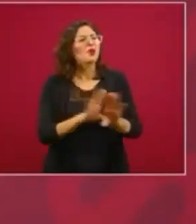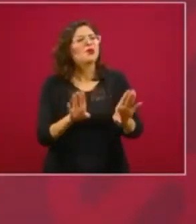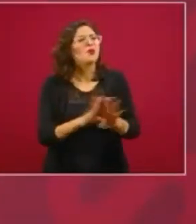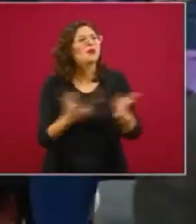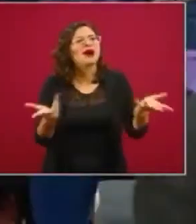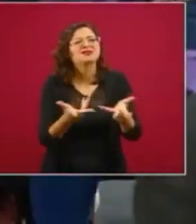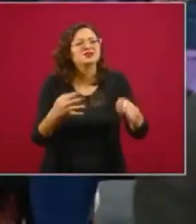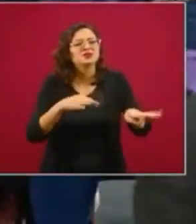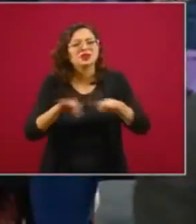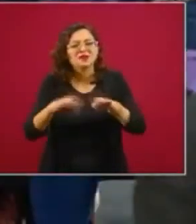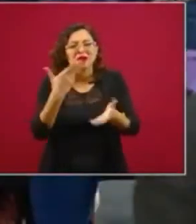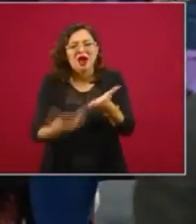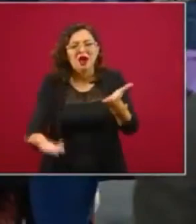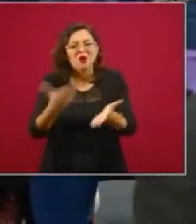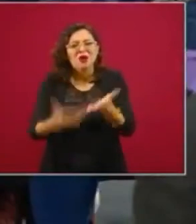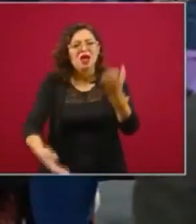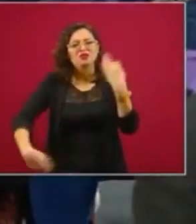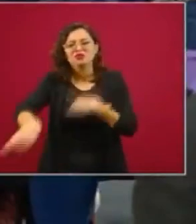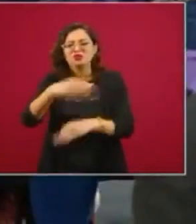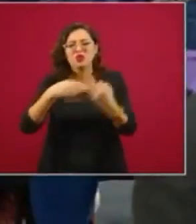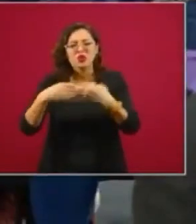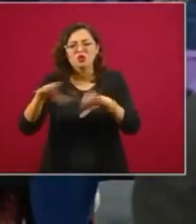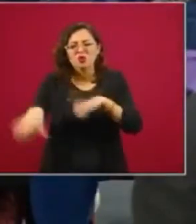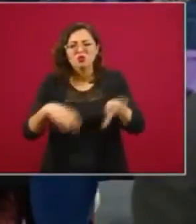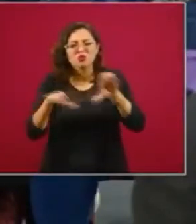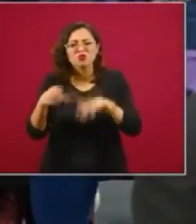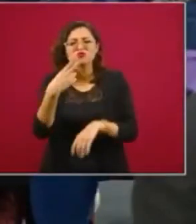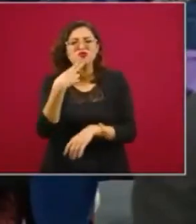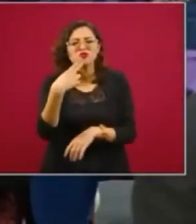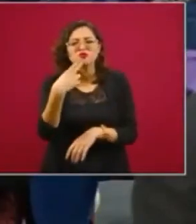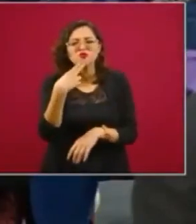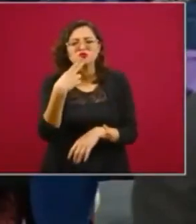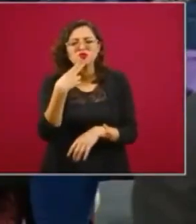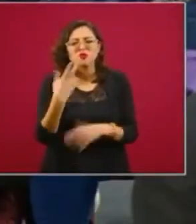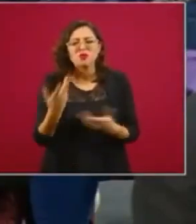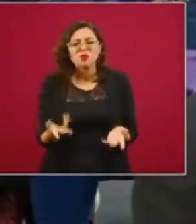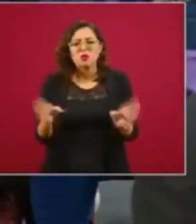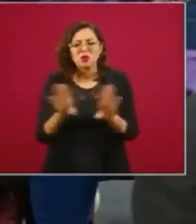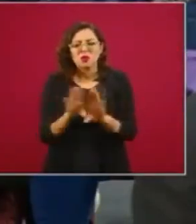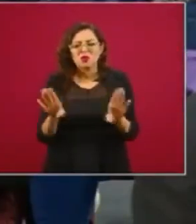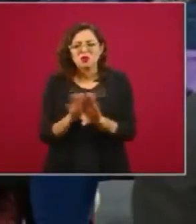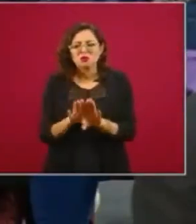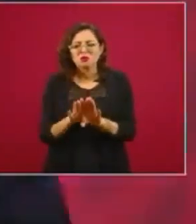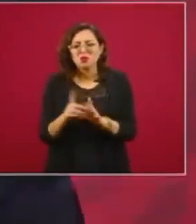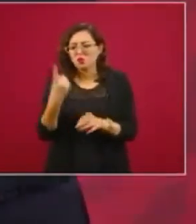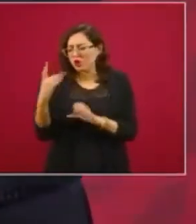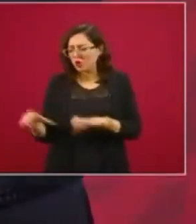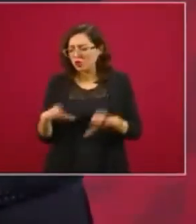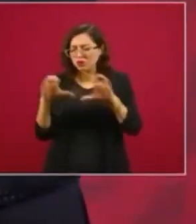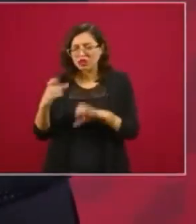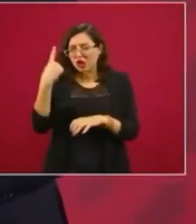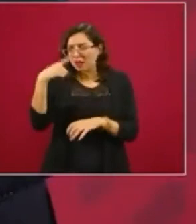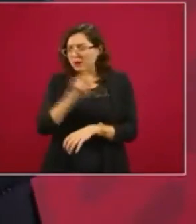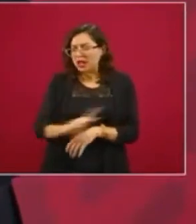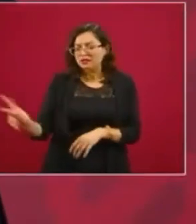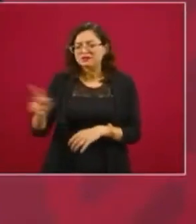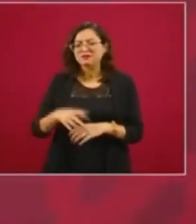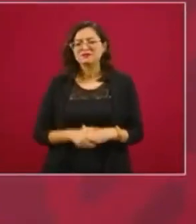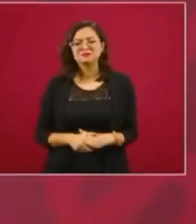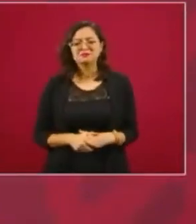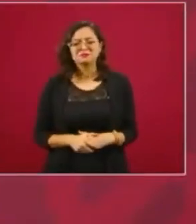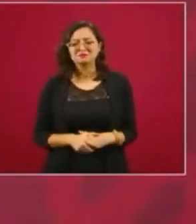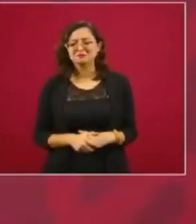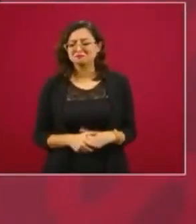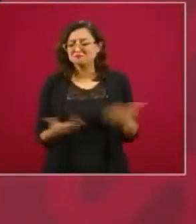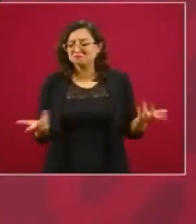en estos tiempos cuando todos utilizamos una computadora pues esté en la manada de manera hay forma de resolverlo